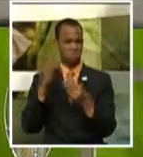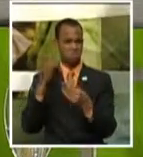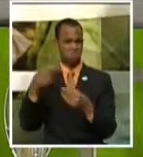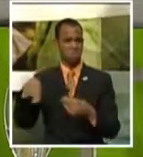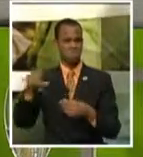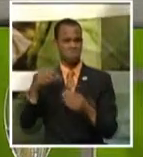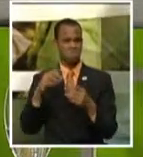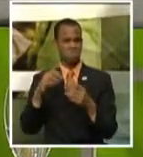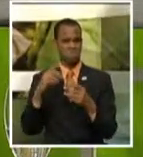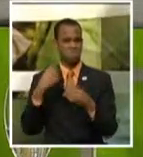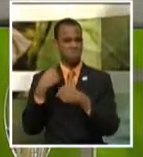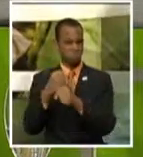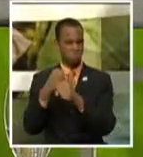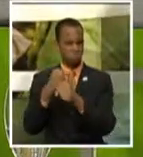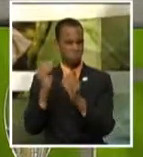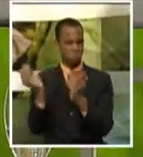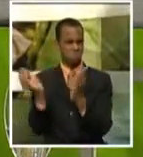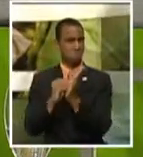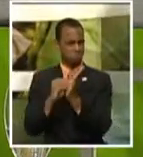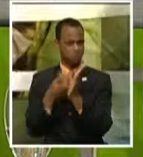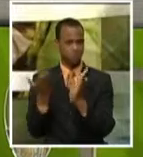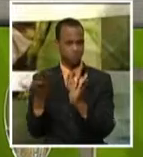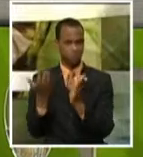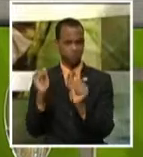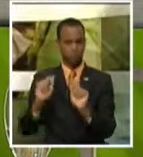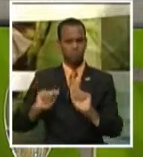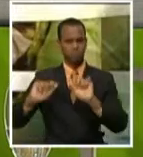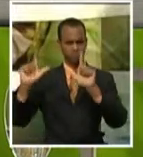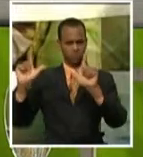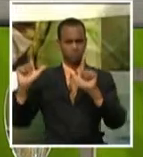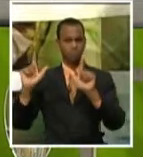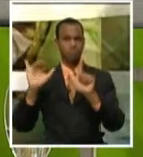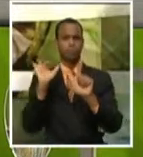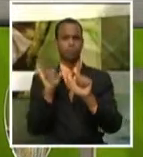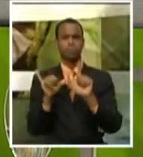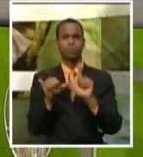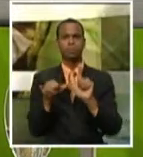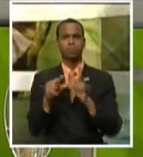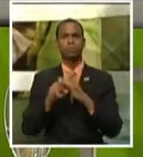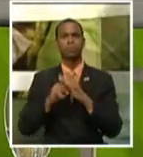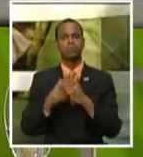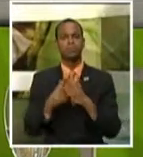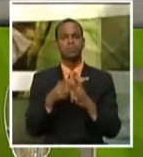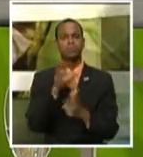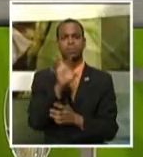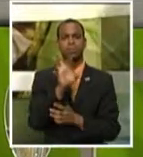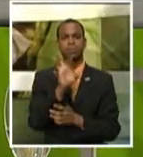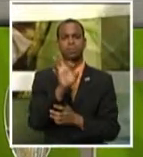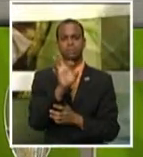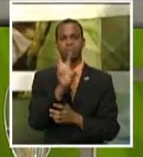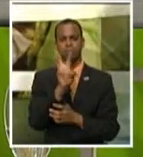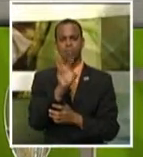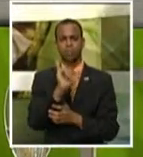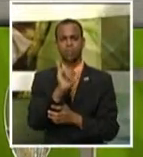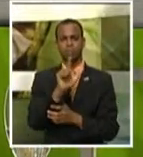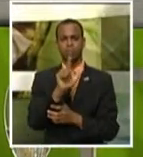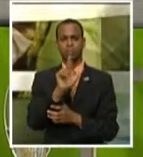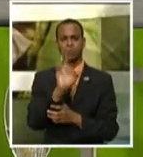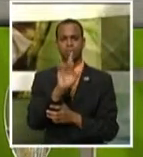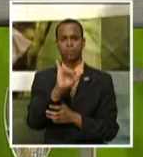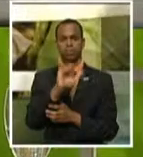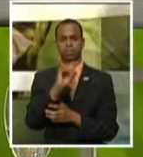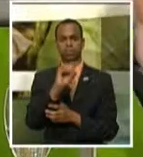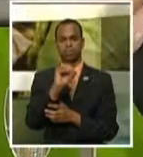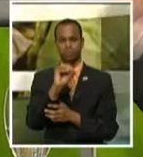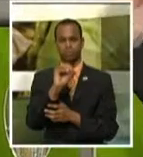el video con el que pues, presentamos a Wilfrido Antonio Alvarado.